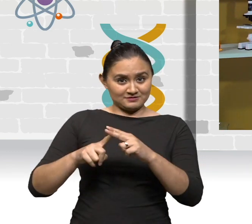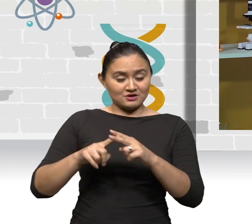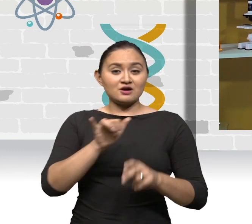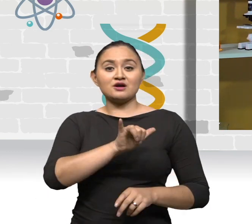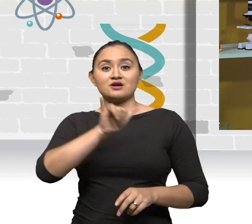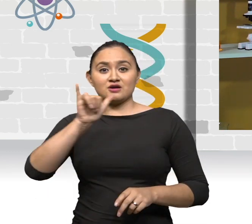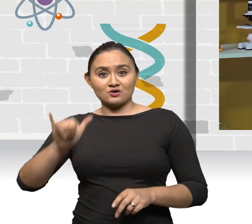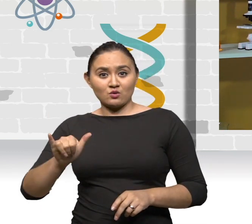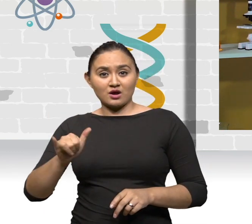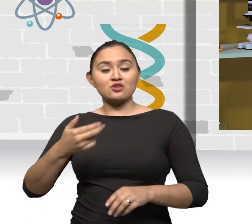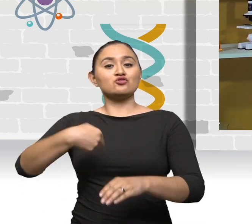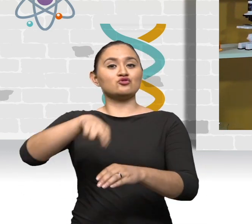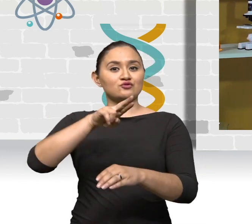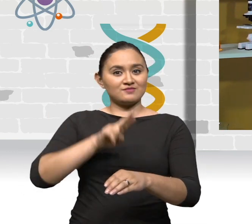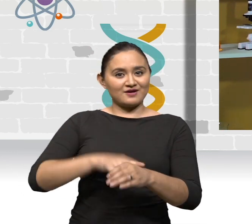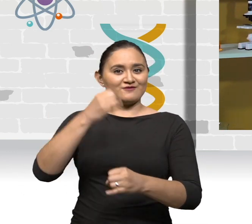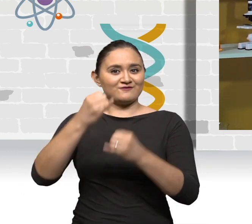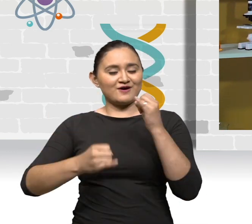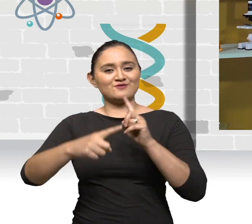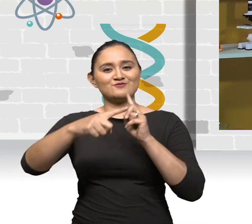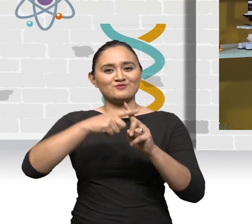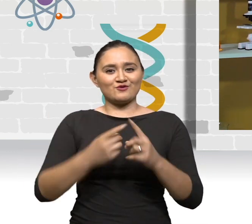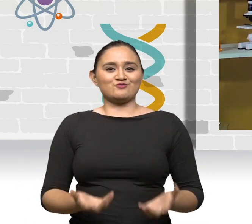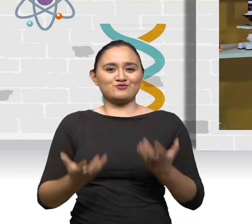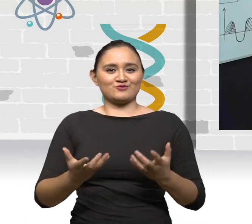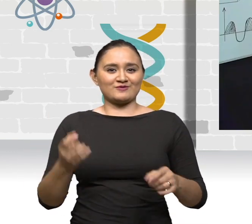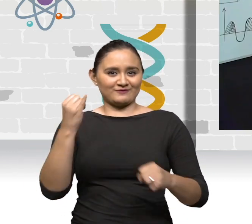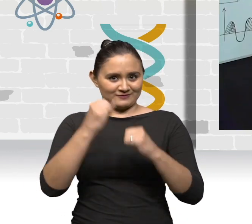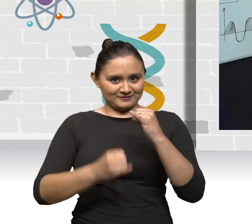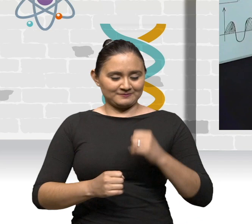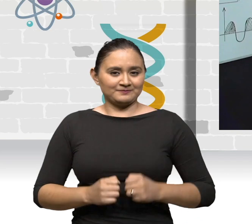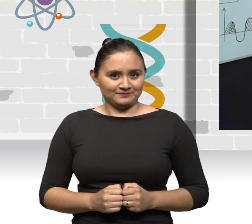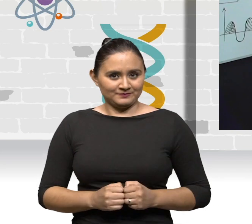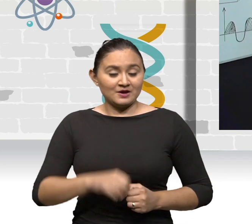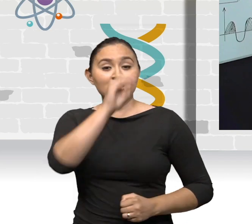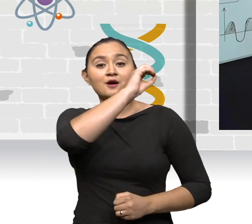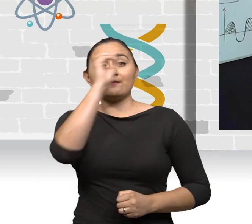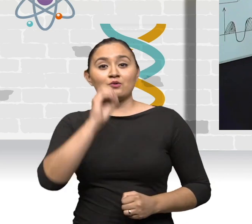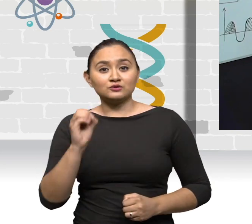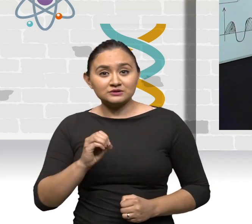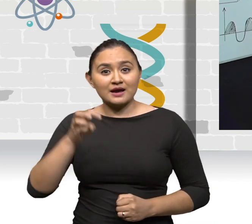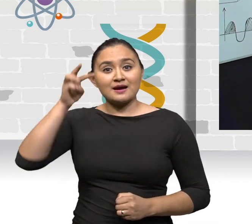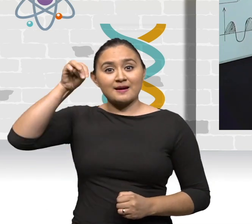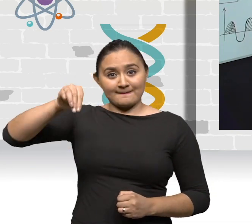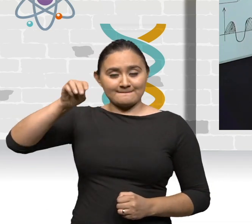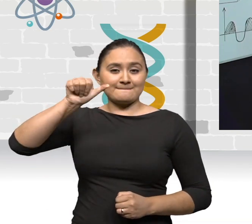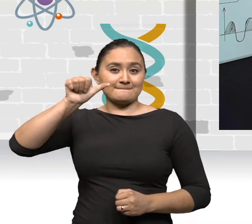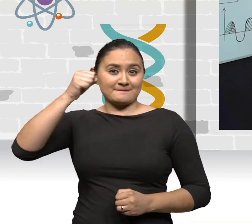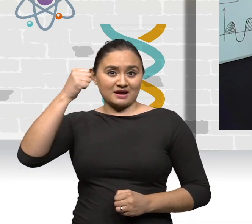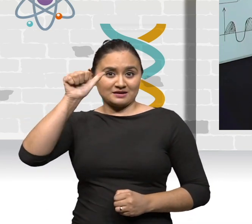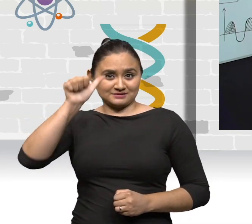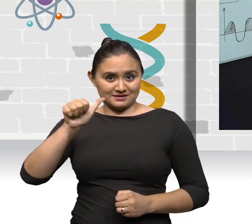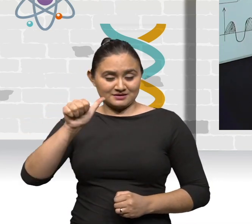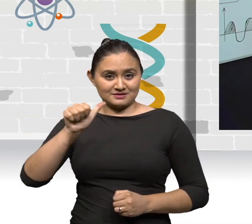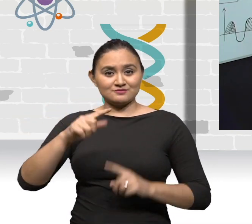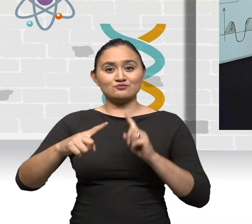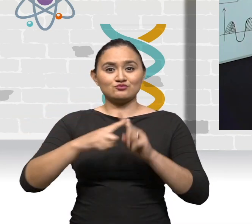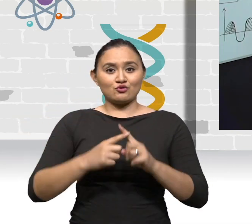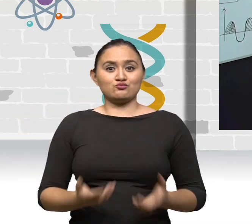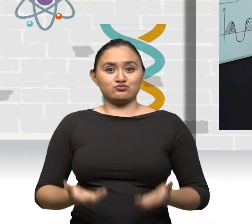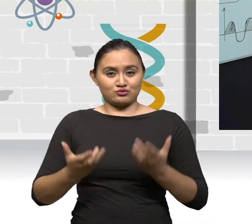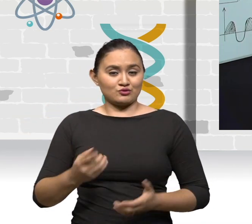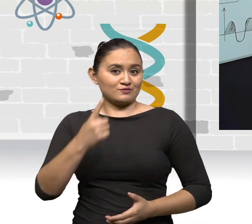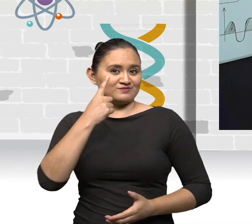inicial es igual a la normalidad final por el volumen final. Si está en porcentaje masa-volumen, también puede calcularse de esta